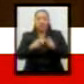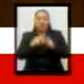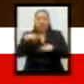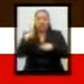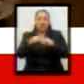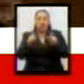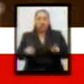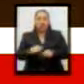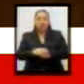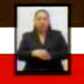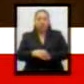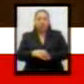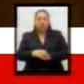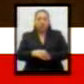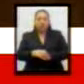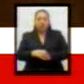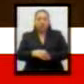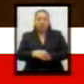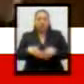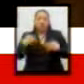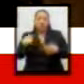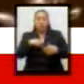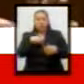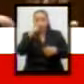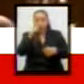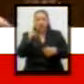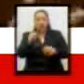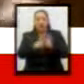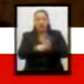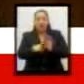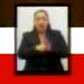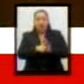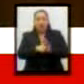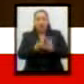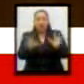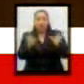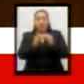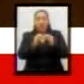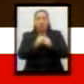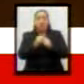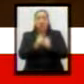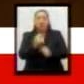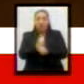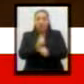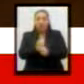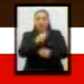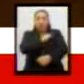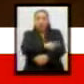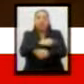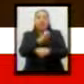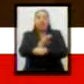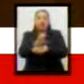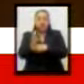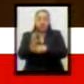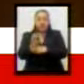favor, podemos ver cómo esa ley, junto con un trabajo muy fuerte de capacitación e